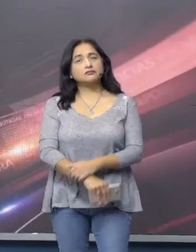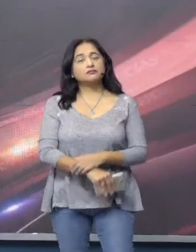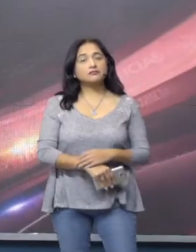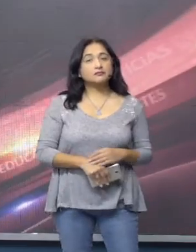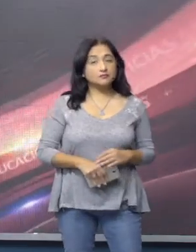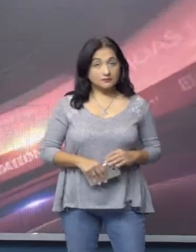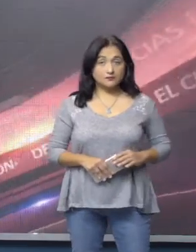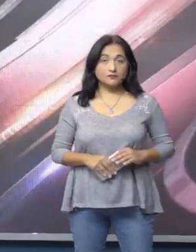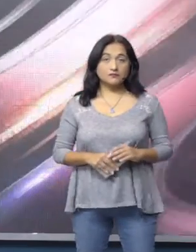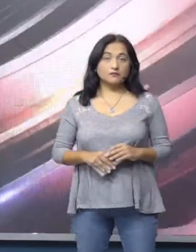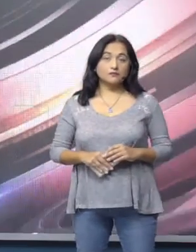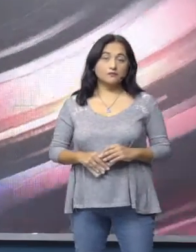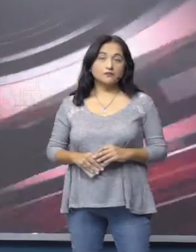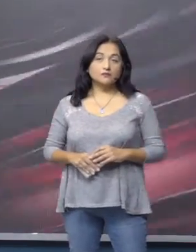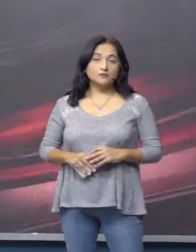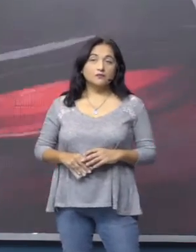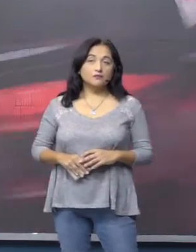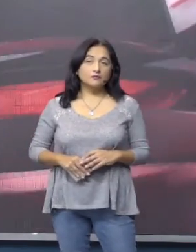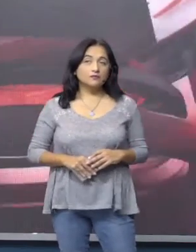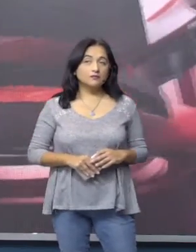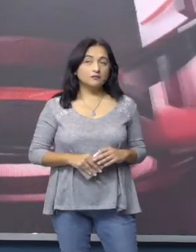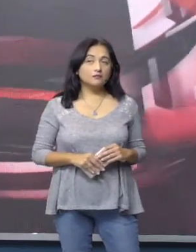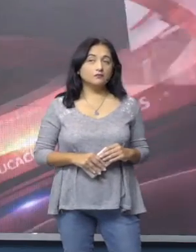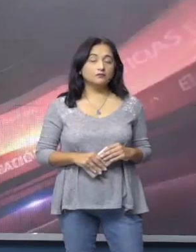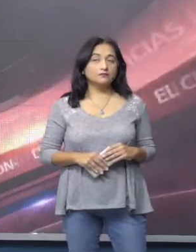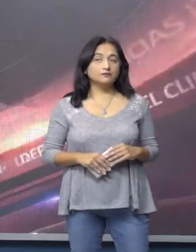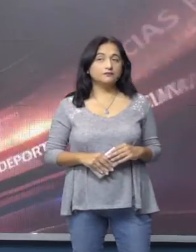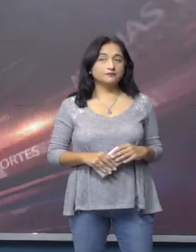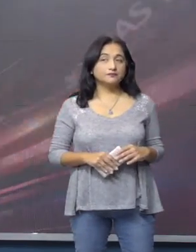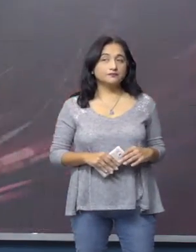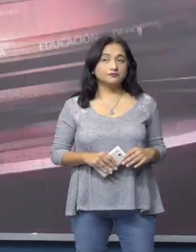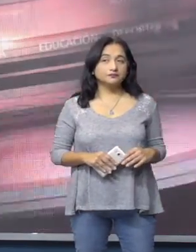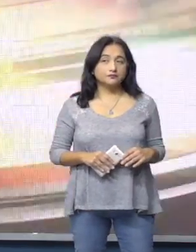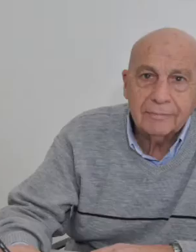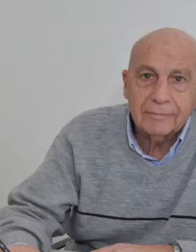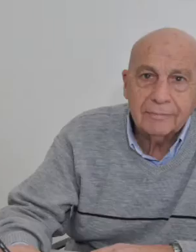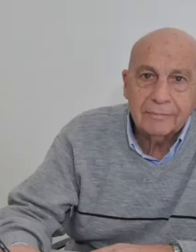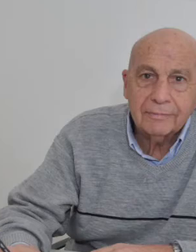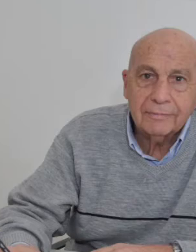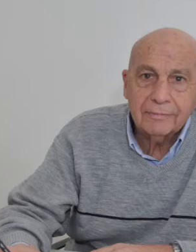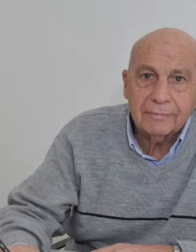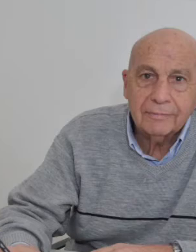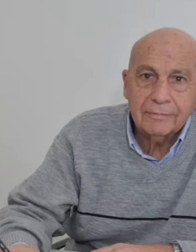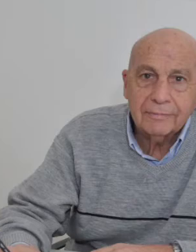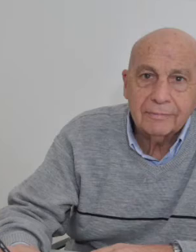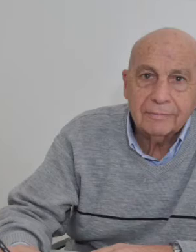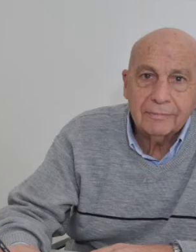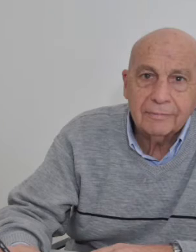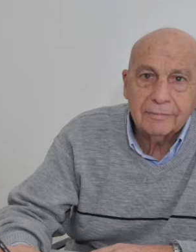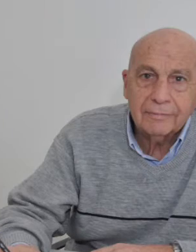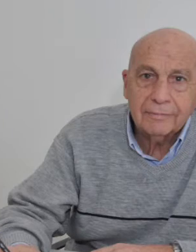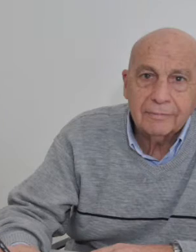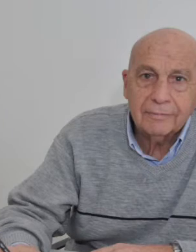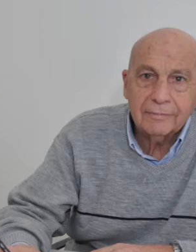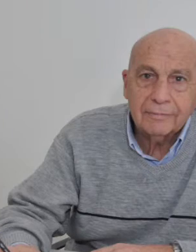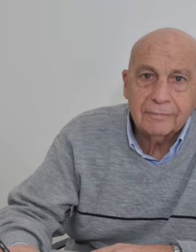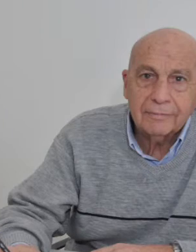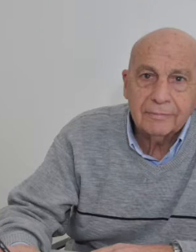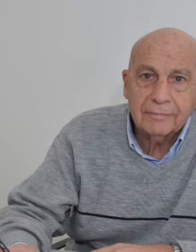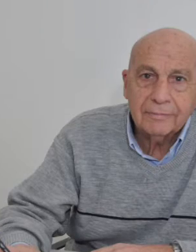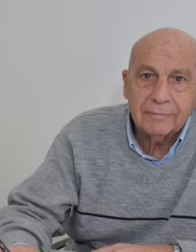generarse ningún tipo de observación o cuestionamiento que pueda